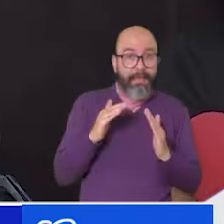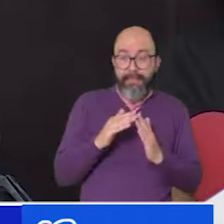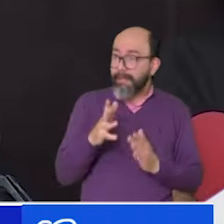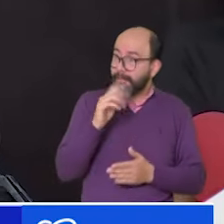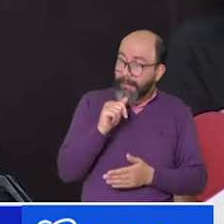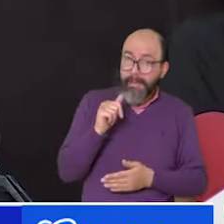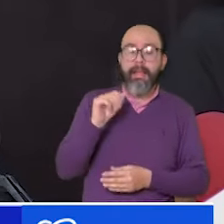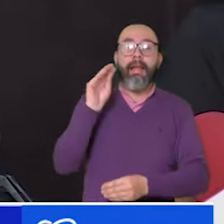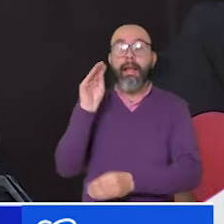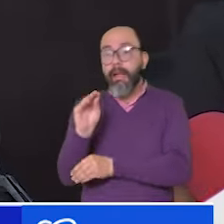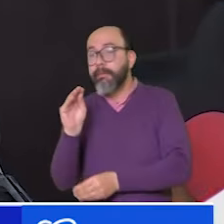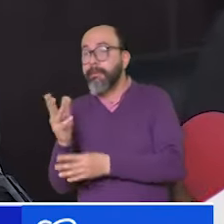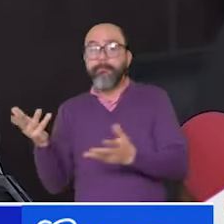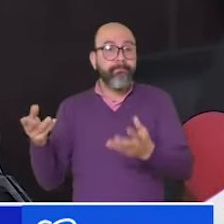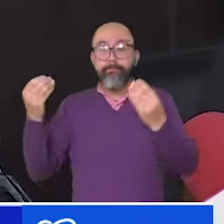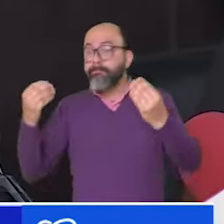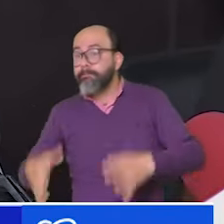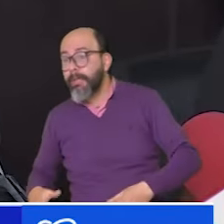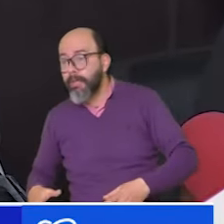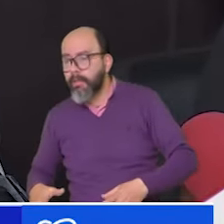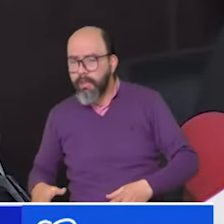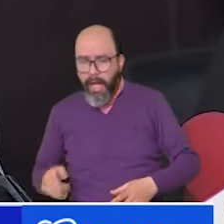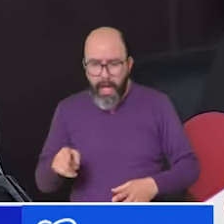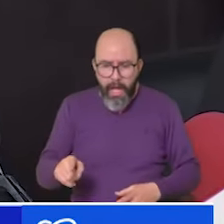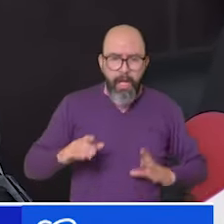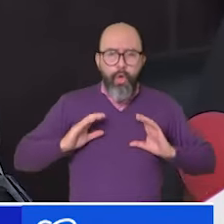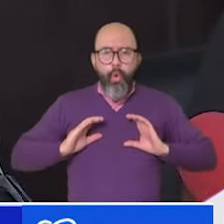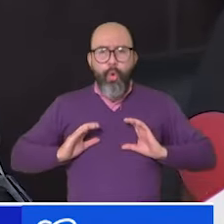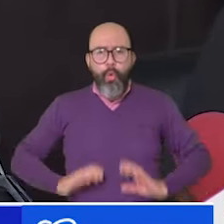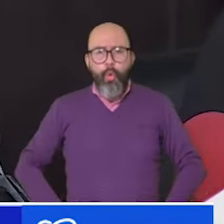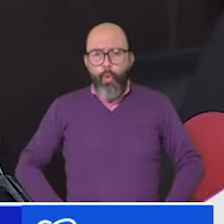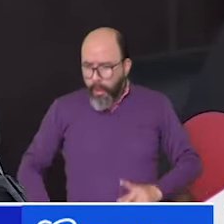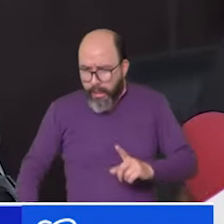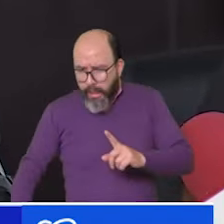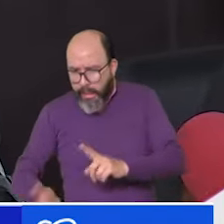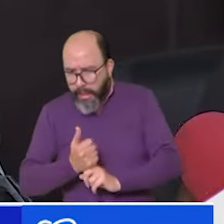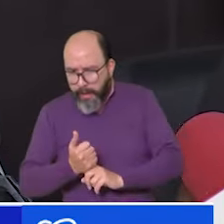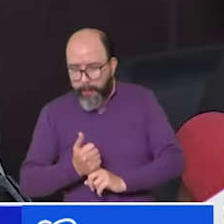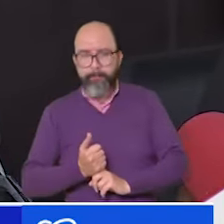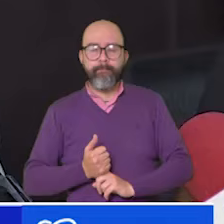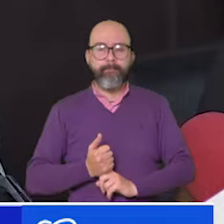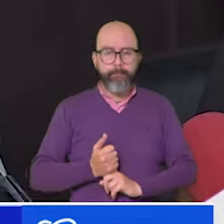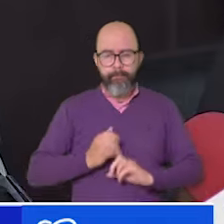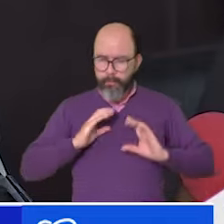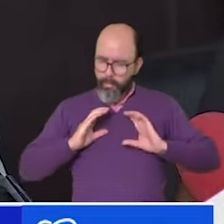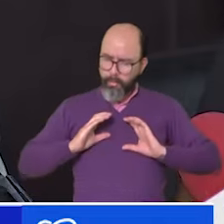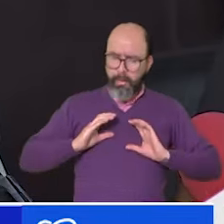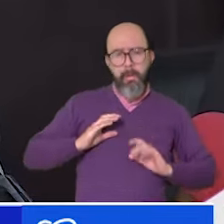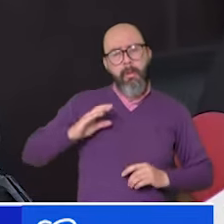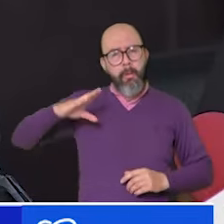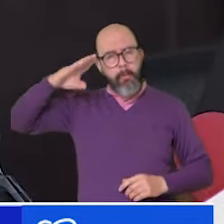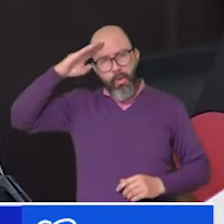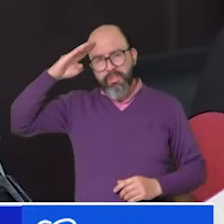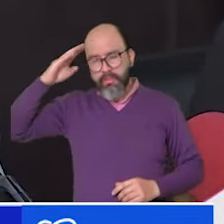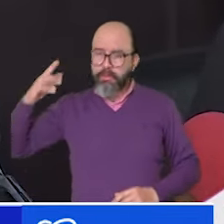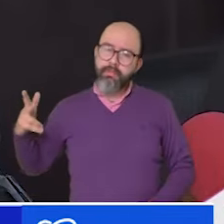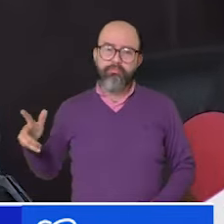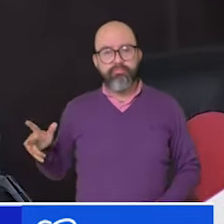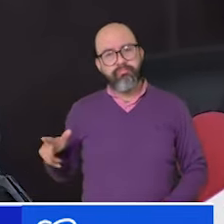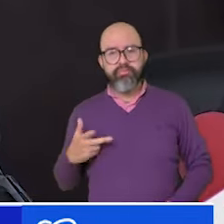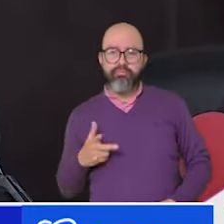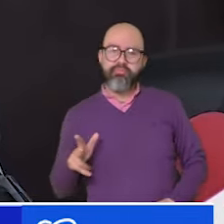residencia. Cuando se encuentra el cuerpo, la policía casualmente, digamos, estaba haciendo allí en el lugar